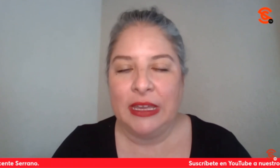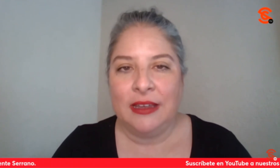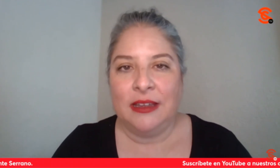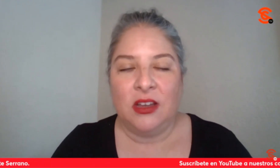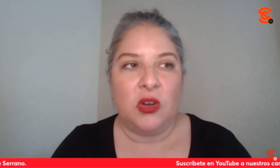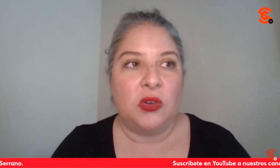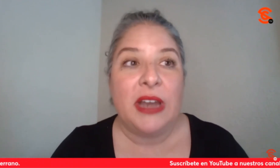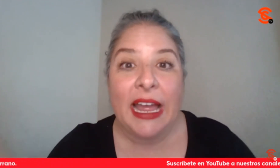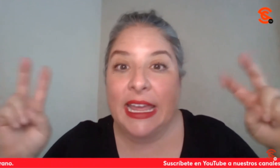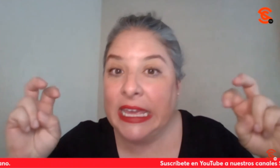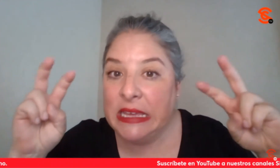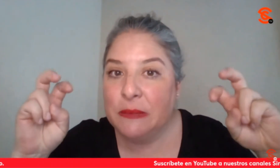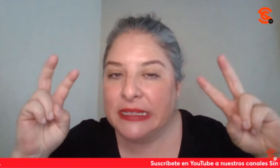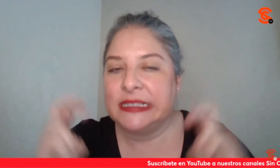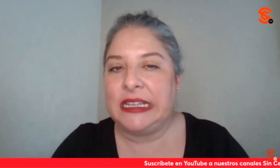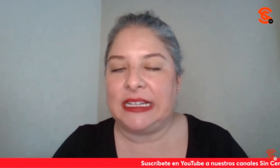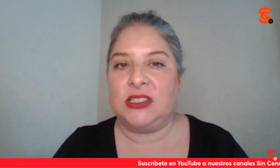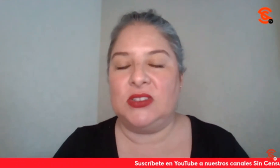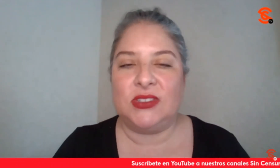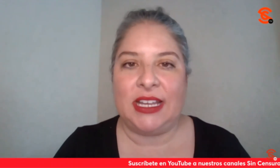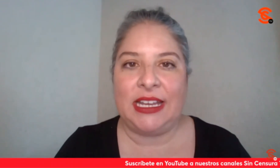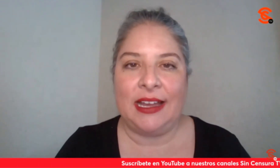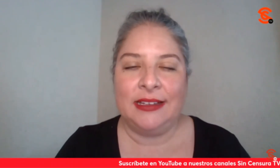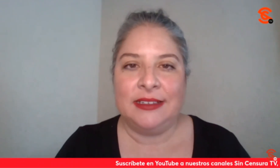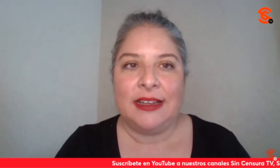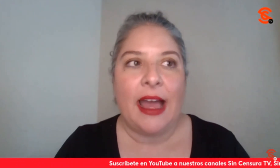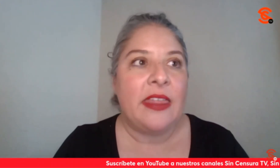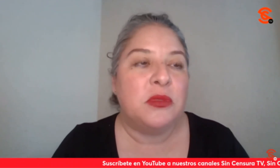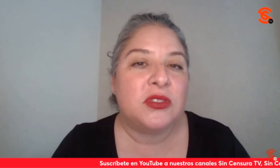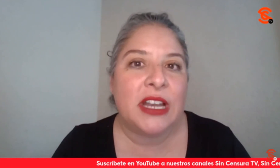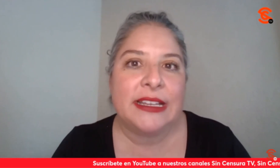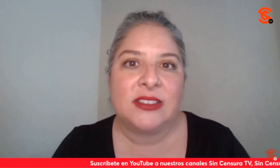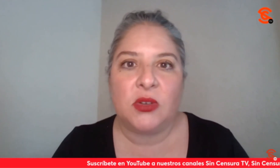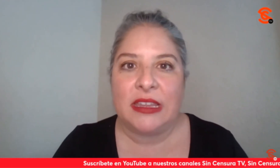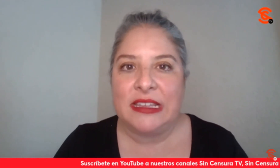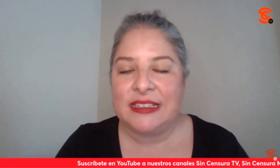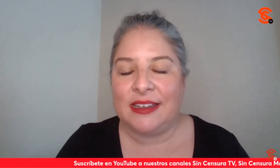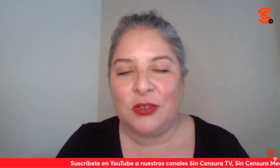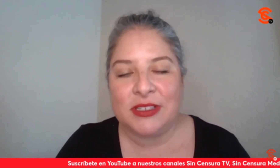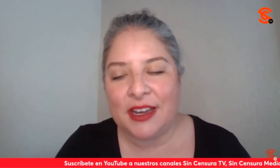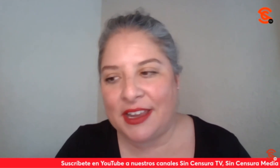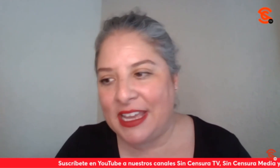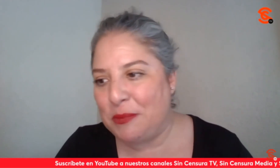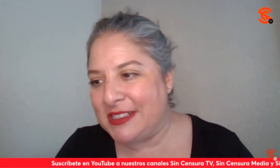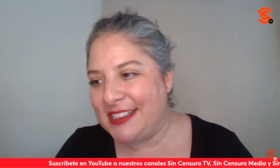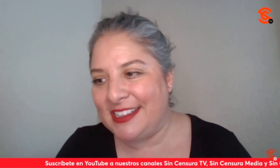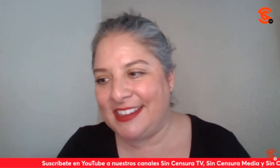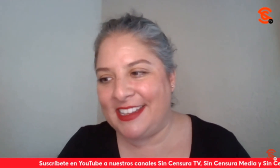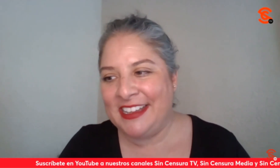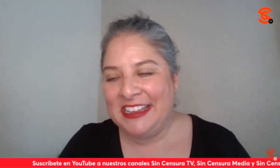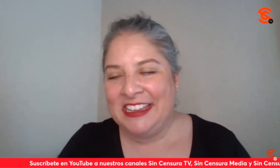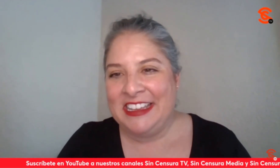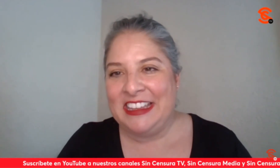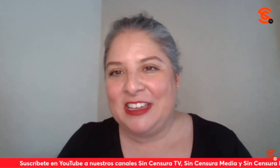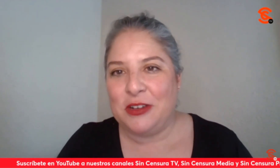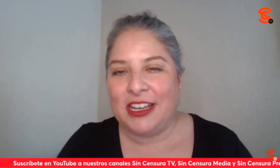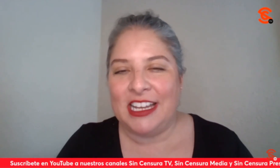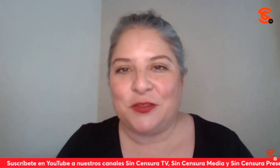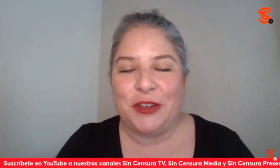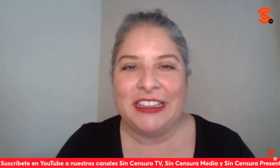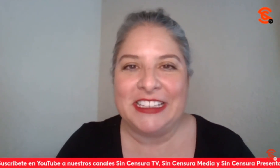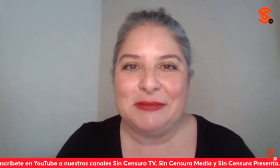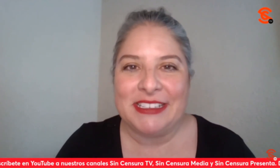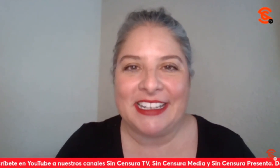hoy con una investigación seria a demostrar esto que dicen. Hoy se reía el presidente y dijo que